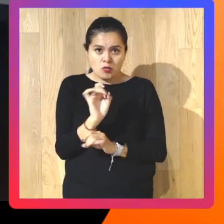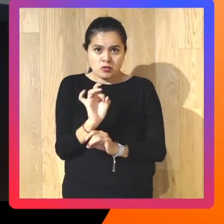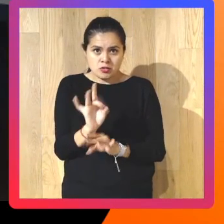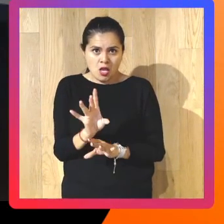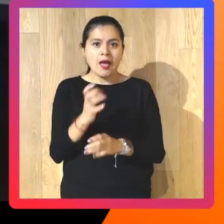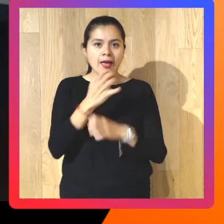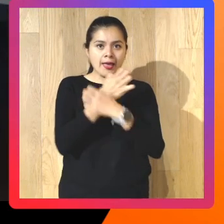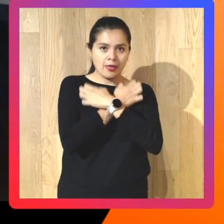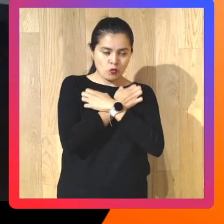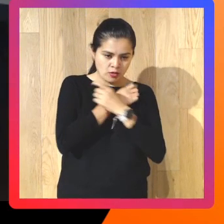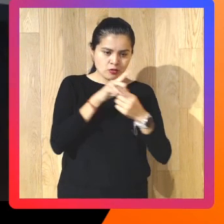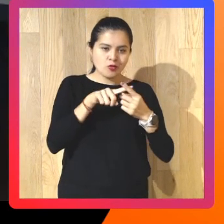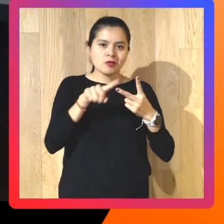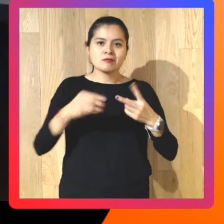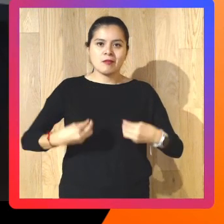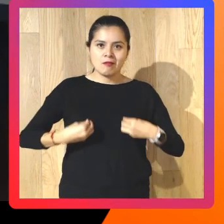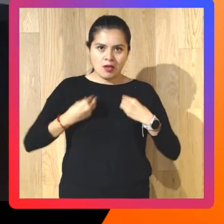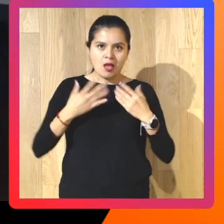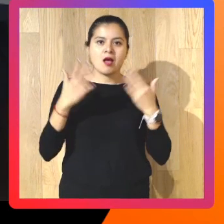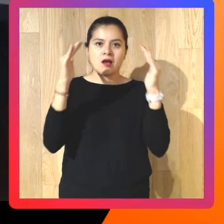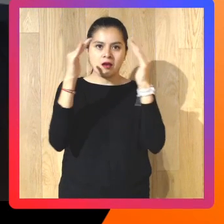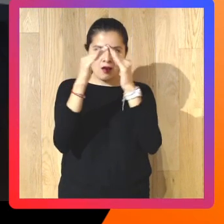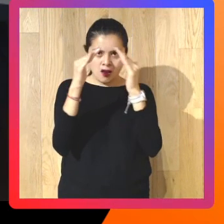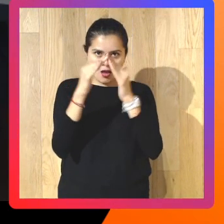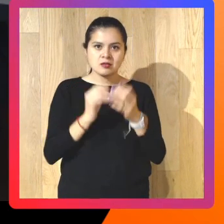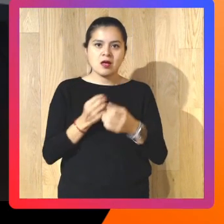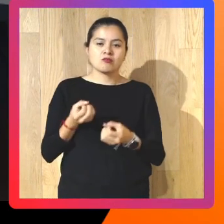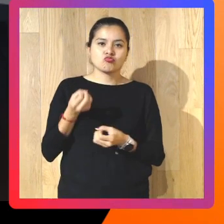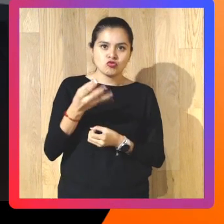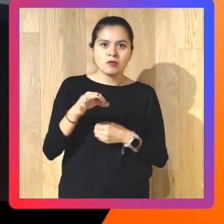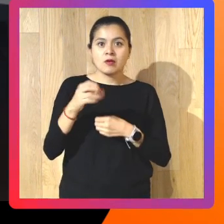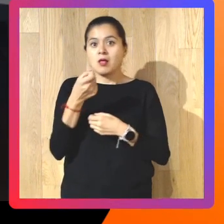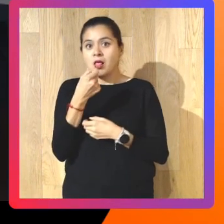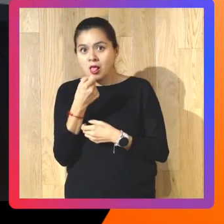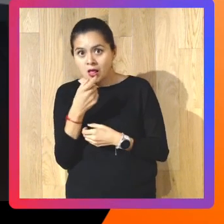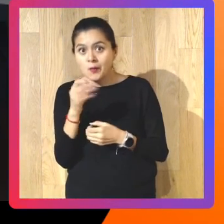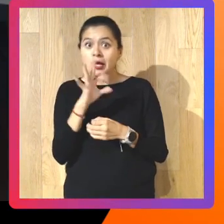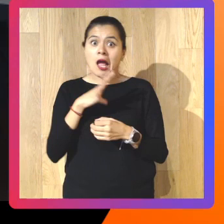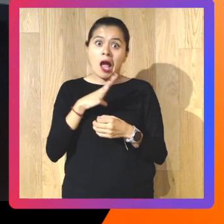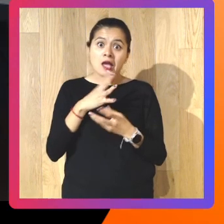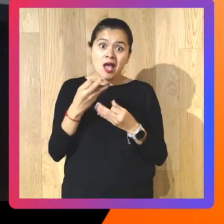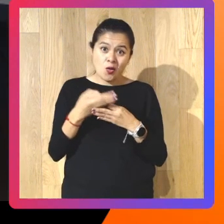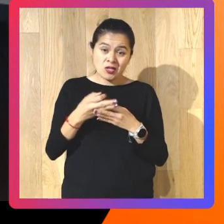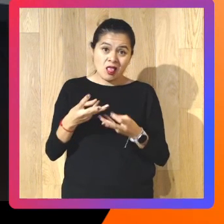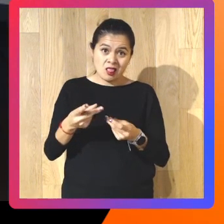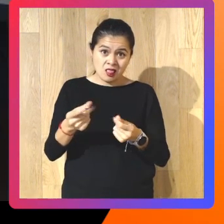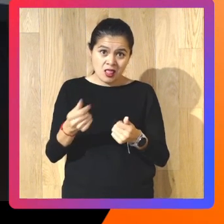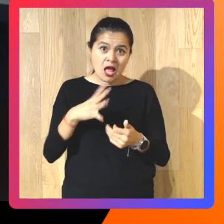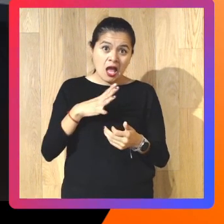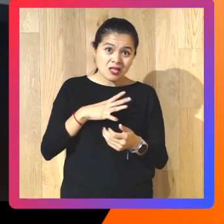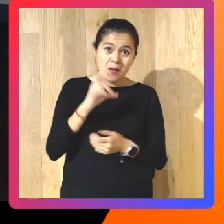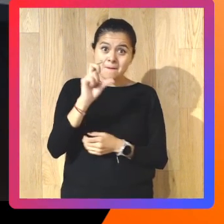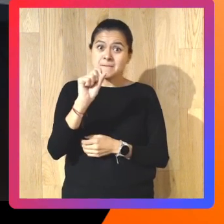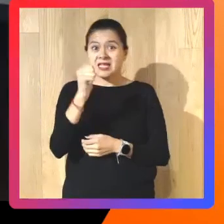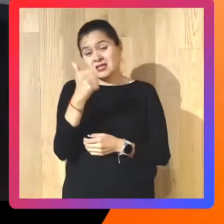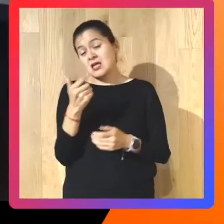la educación, es la vivienda, es el pagar las medicinas, porque ahorita no hay, tenemos un desabasto haciendo comercial de 26